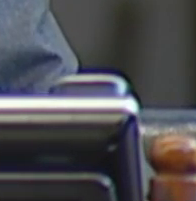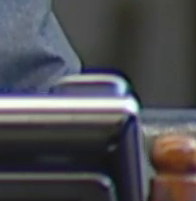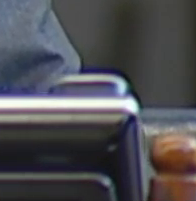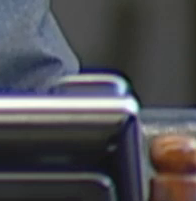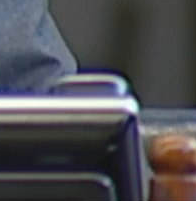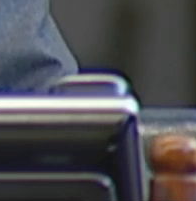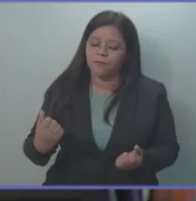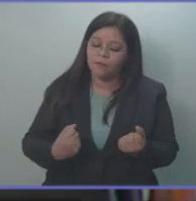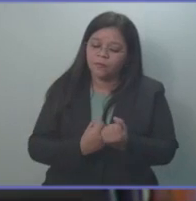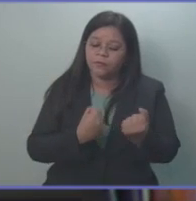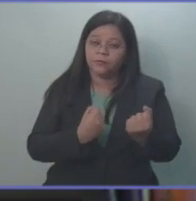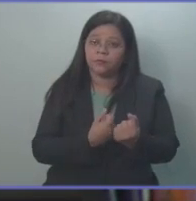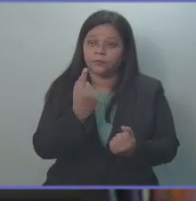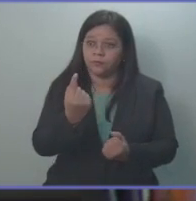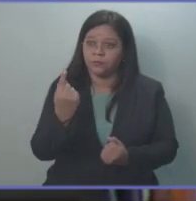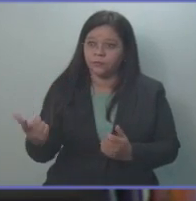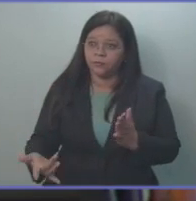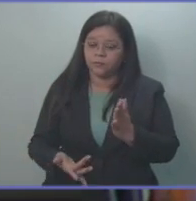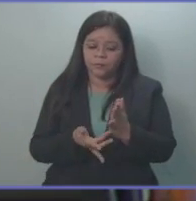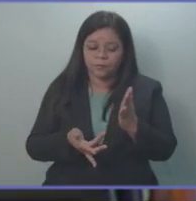los técnicos de esta asamblea.